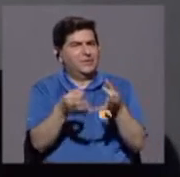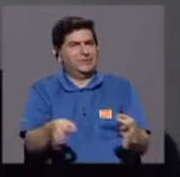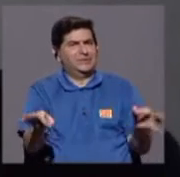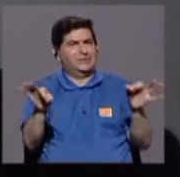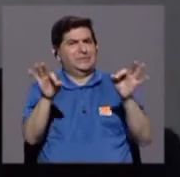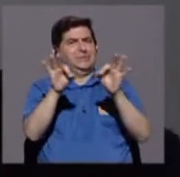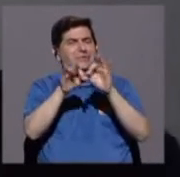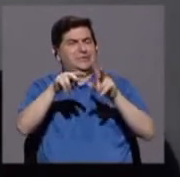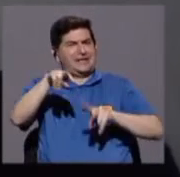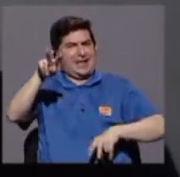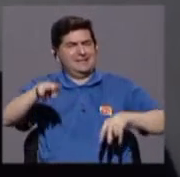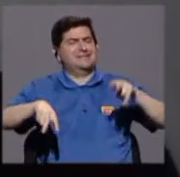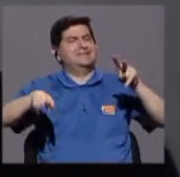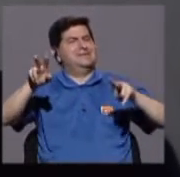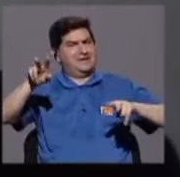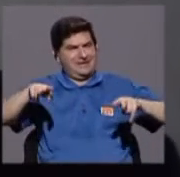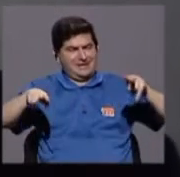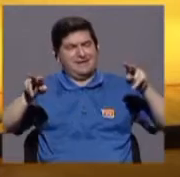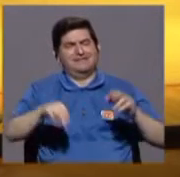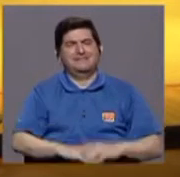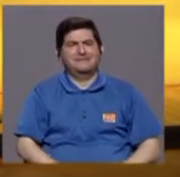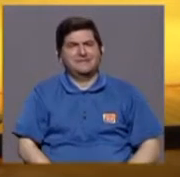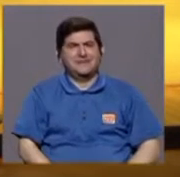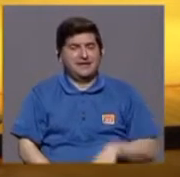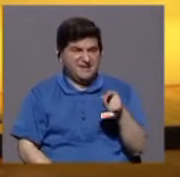variable mucho más importante para